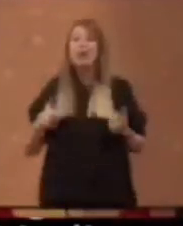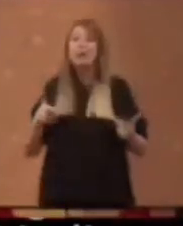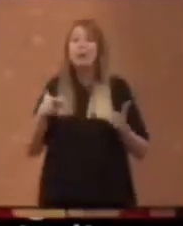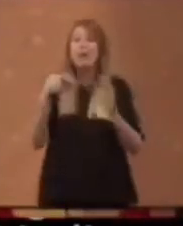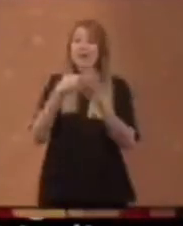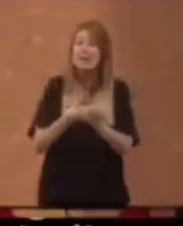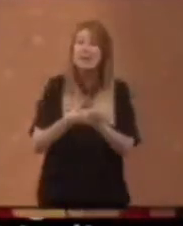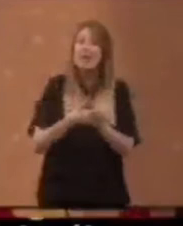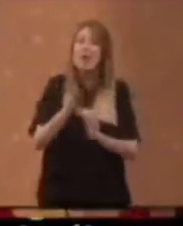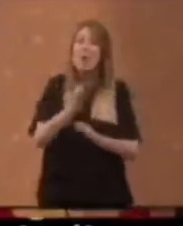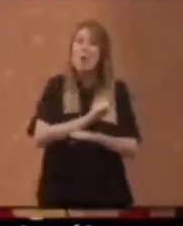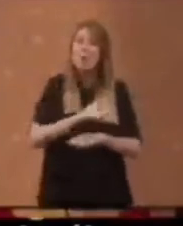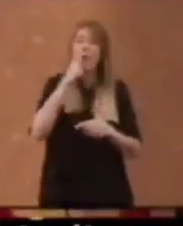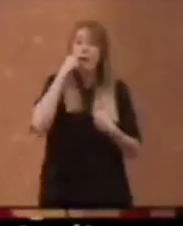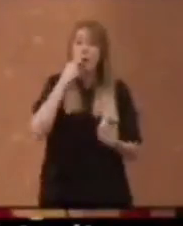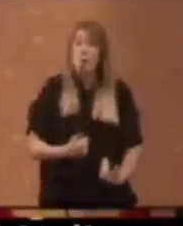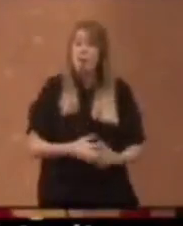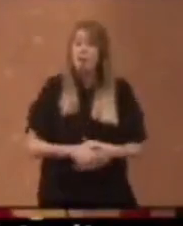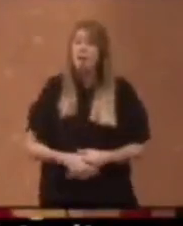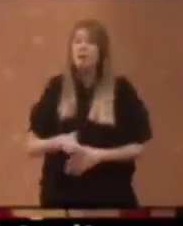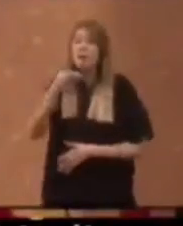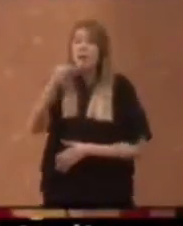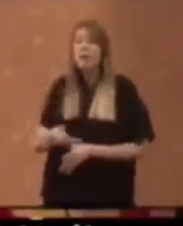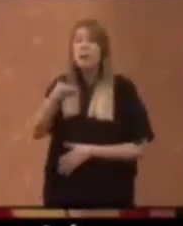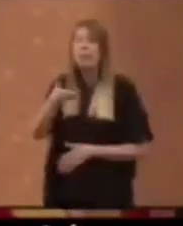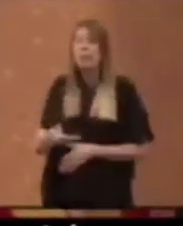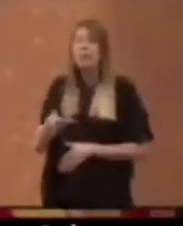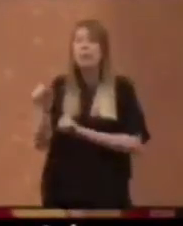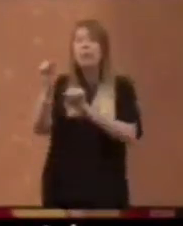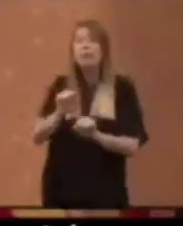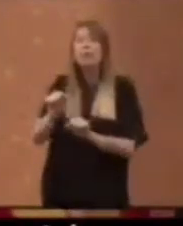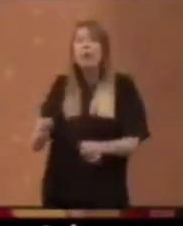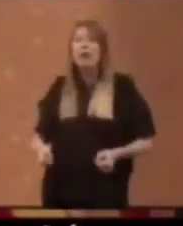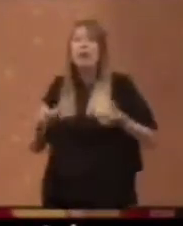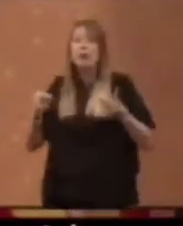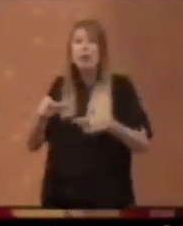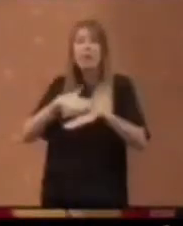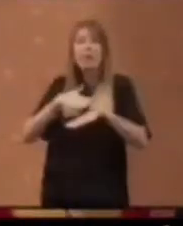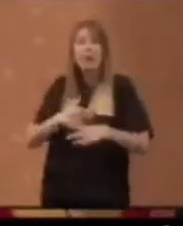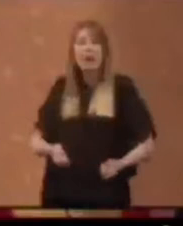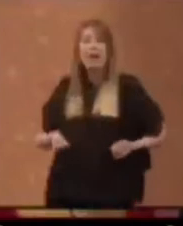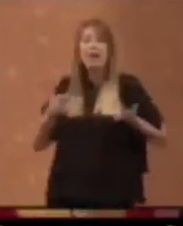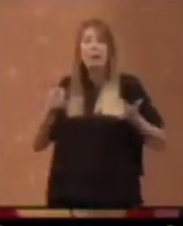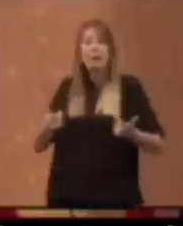ser humano. Es imprescindible, por tanto, proteger a la naturaleza para que la naturaleza nos